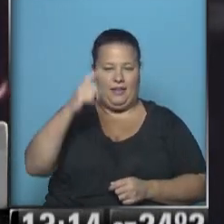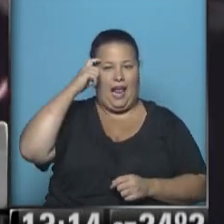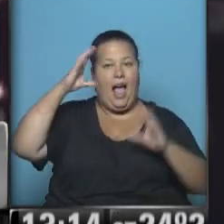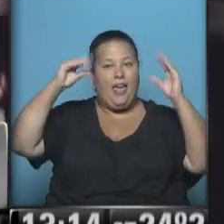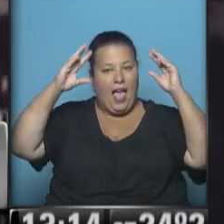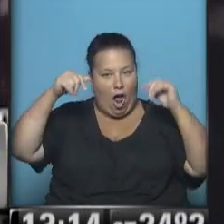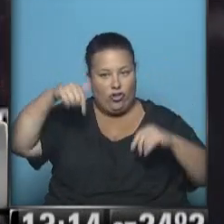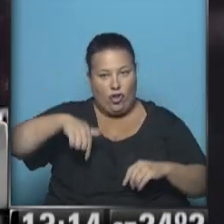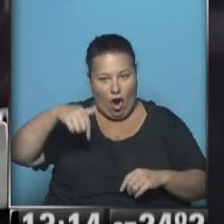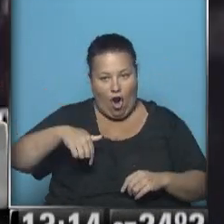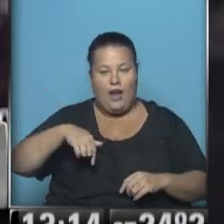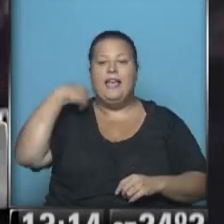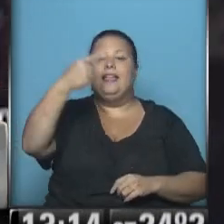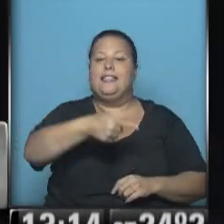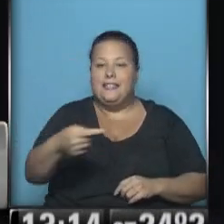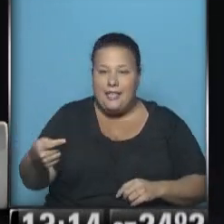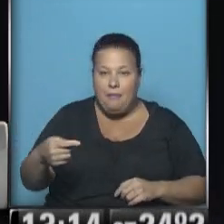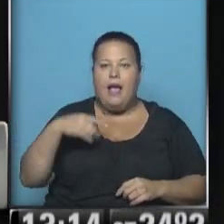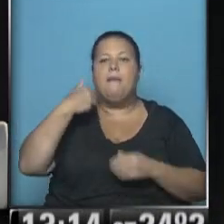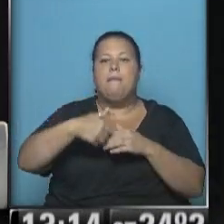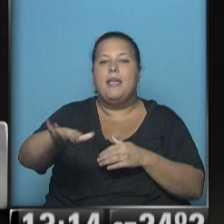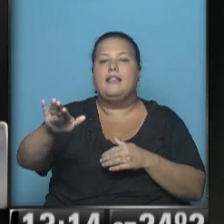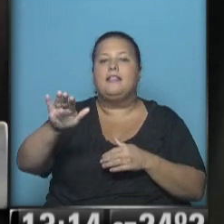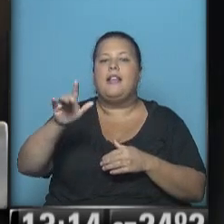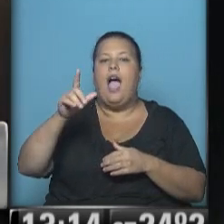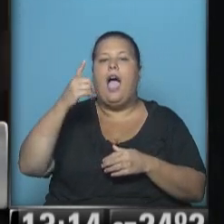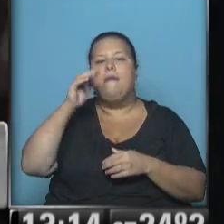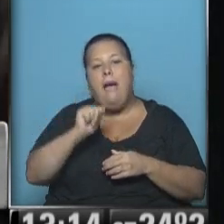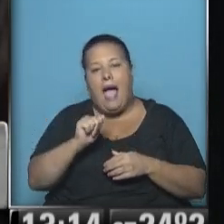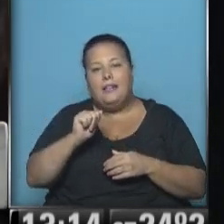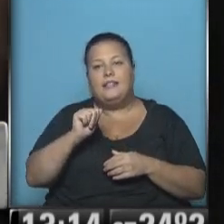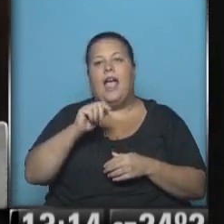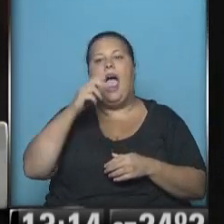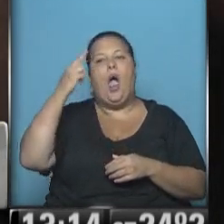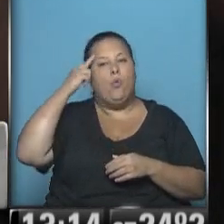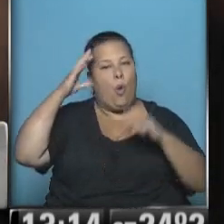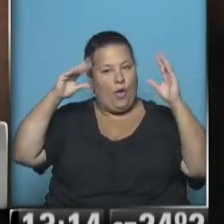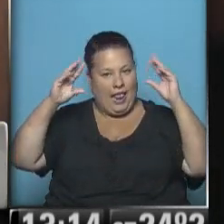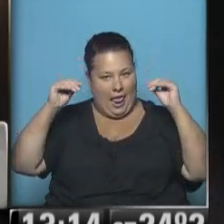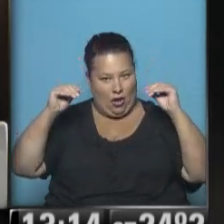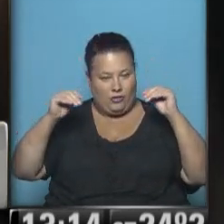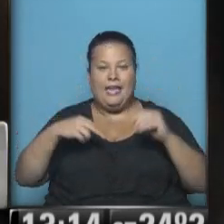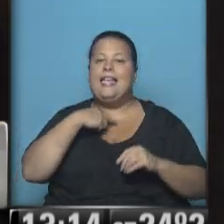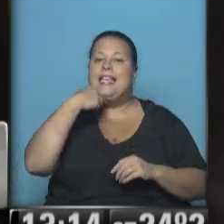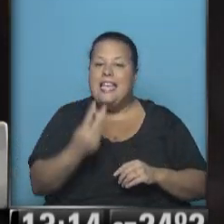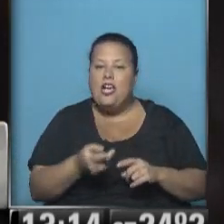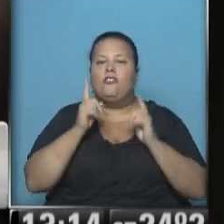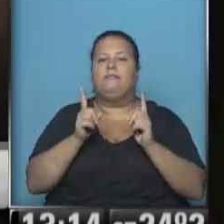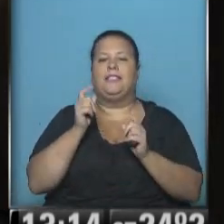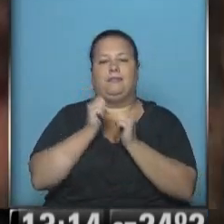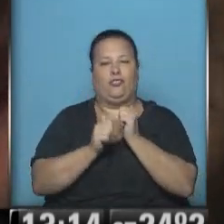10 de la noche de hoy la semana que viene ya será a partir de las de los días martes a las 9 de la noche hijos de una